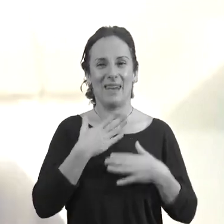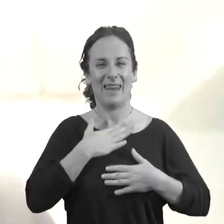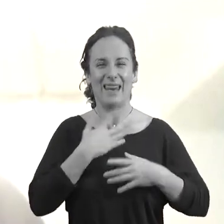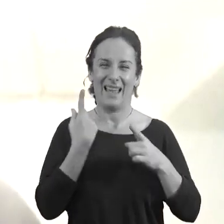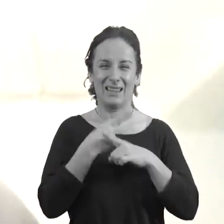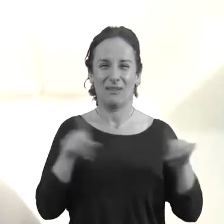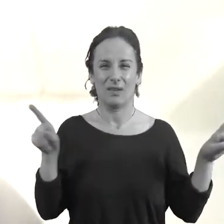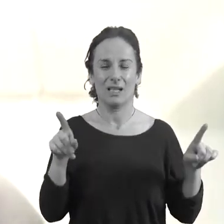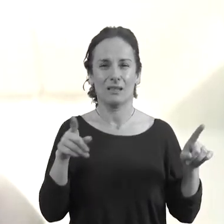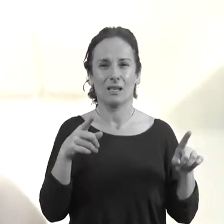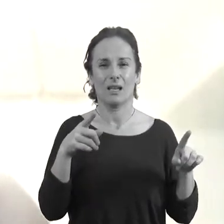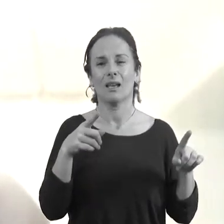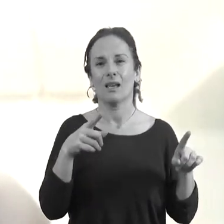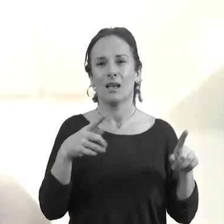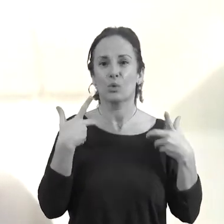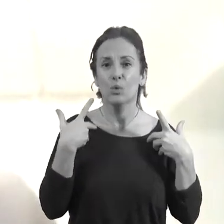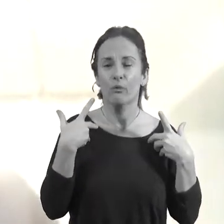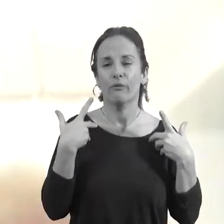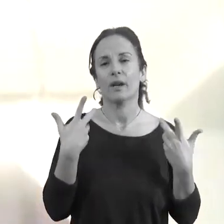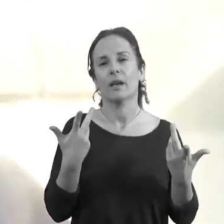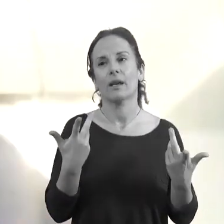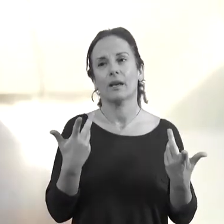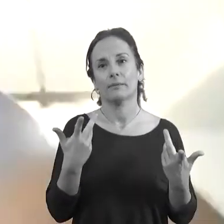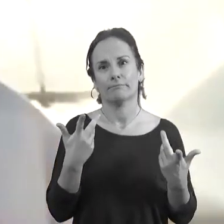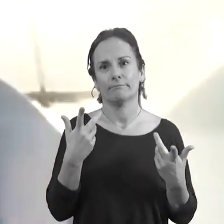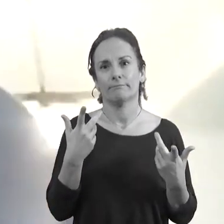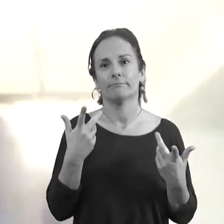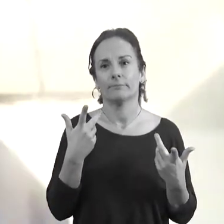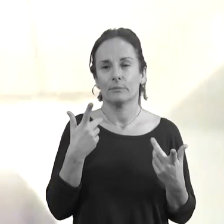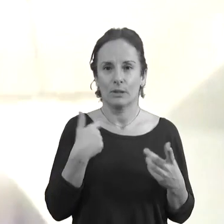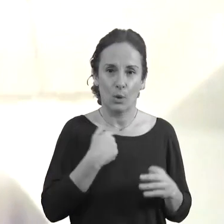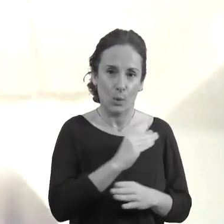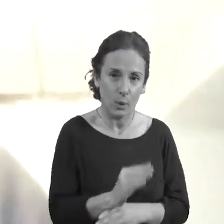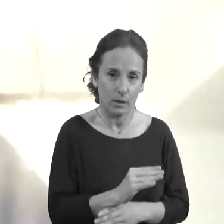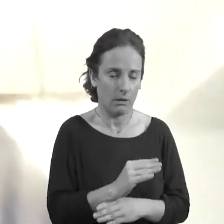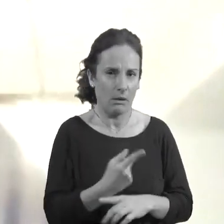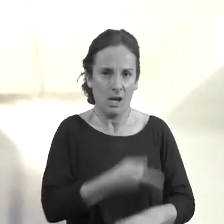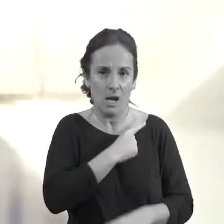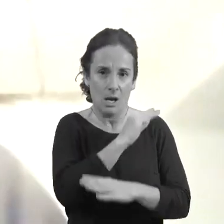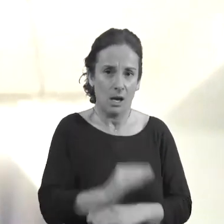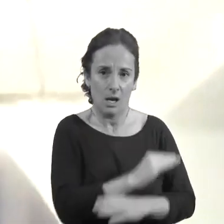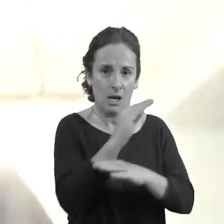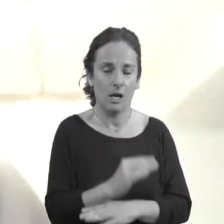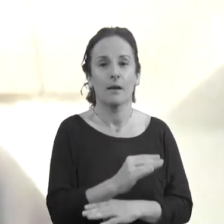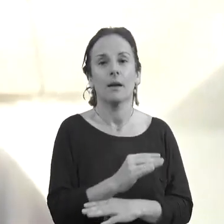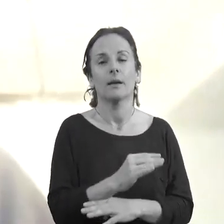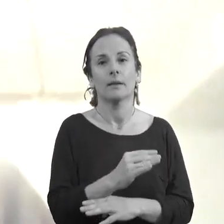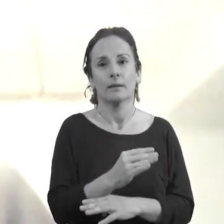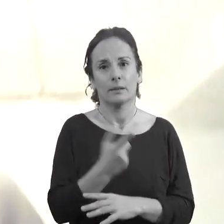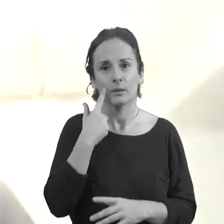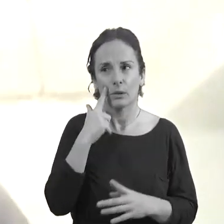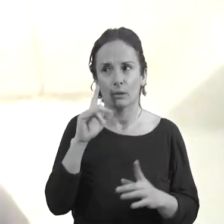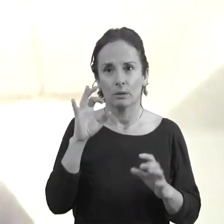¿no?, el hecho de querer proteger o incluso sobreproteger, ¿no?, y en el centro educativo intentar asegurarte de